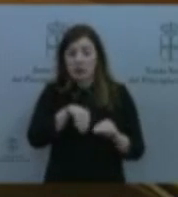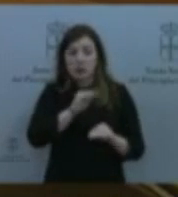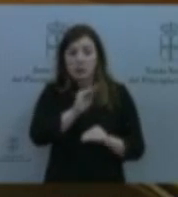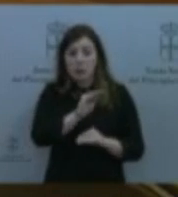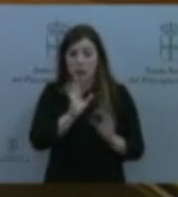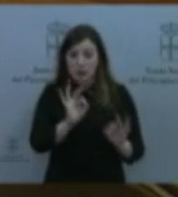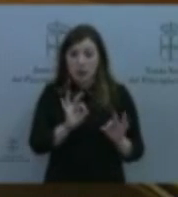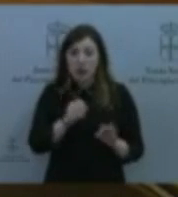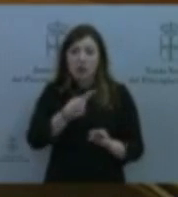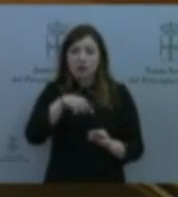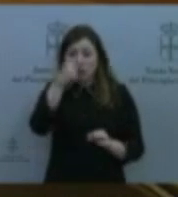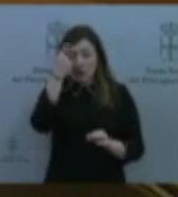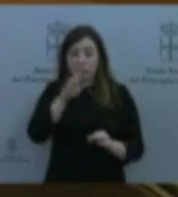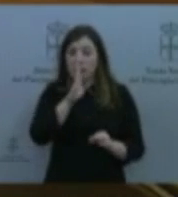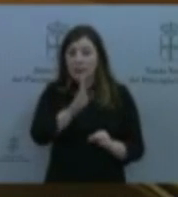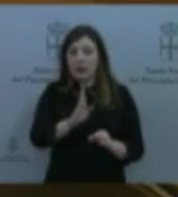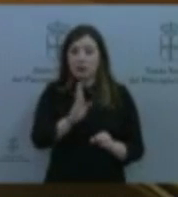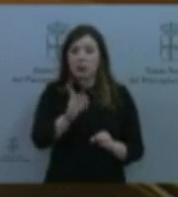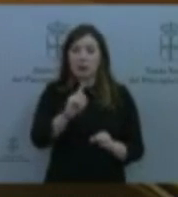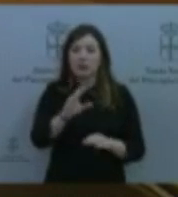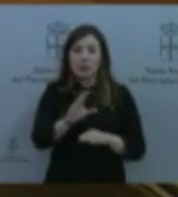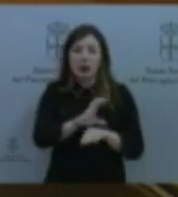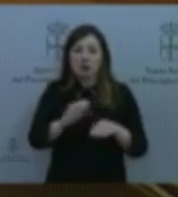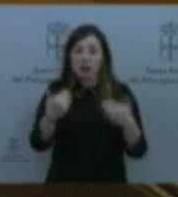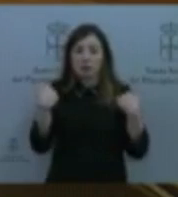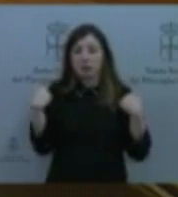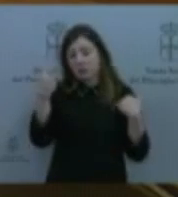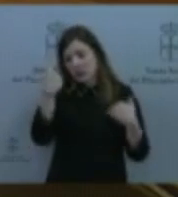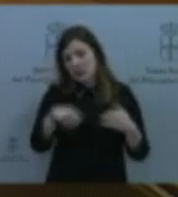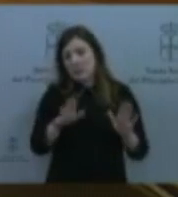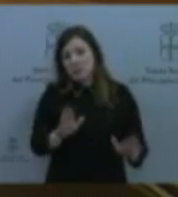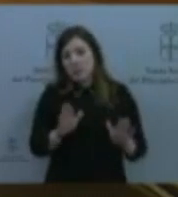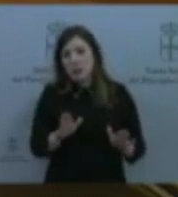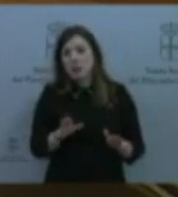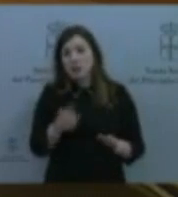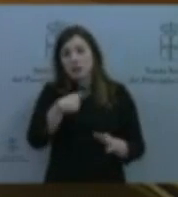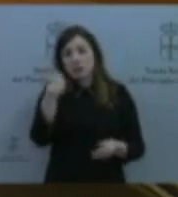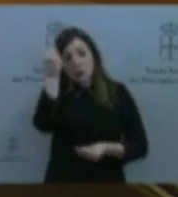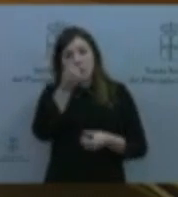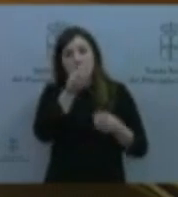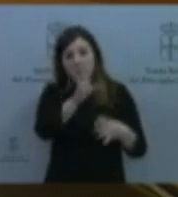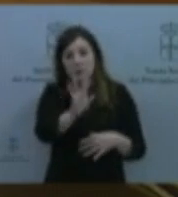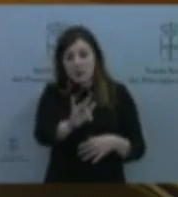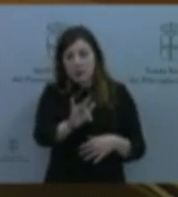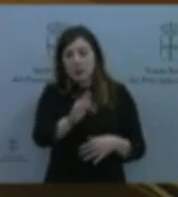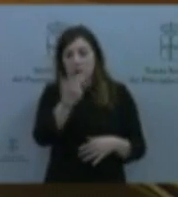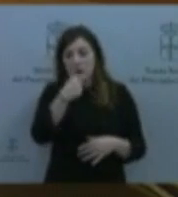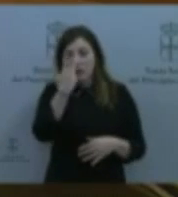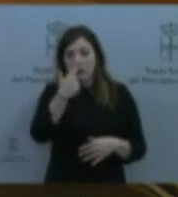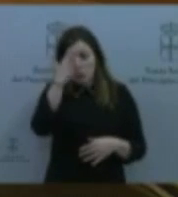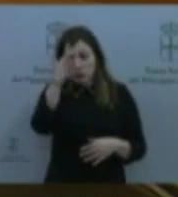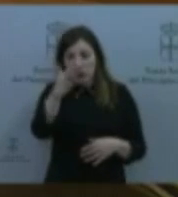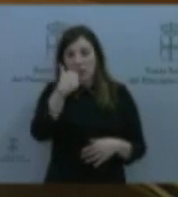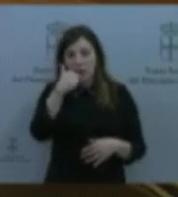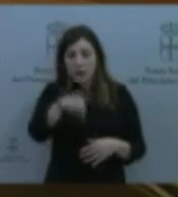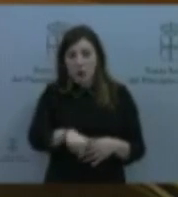la Consellería, evidentemente, pero lo que sí planteamos, y nos gustaría que dijera aquí güey, si esta Consellería se comprometería